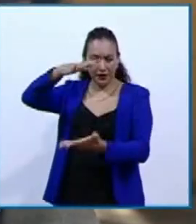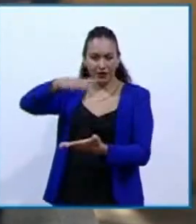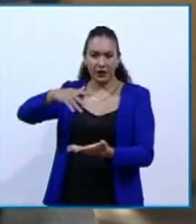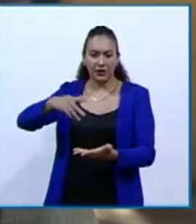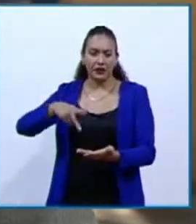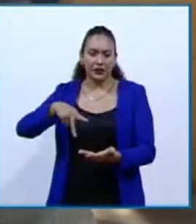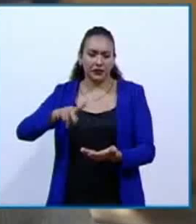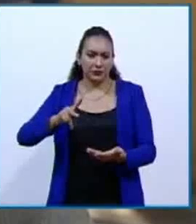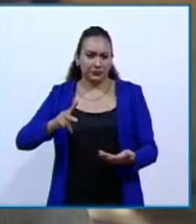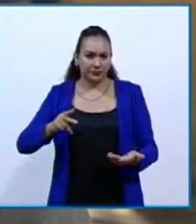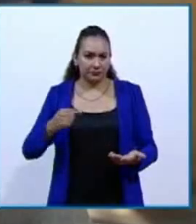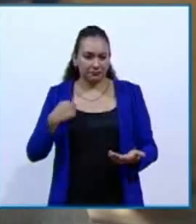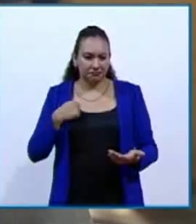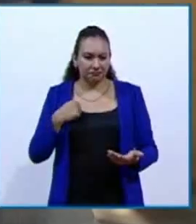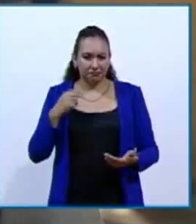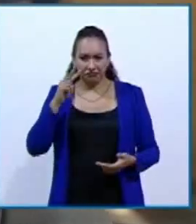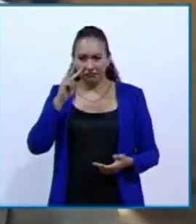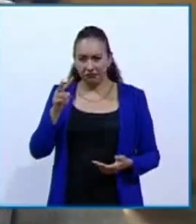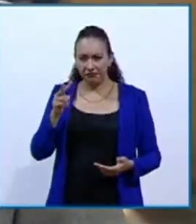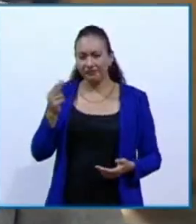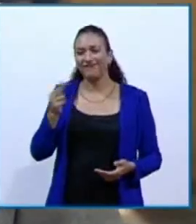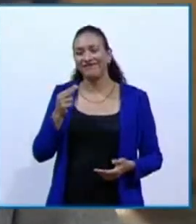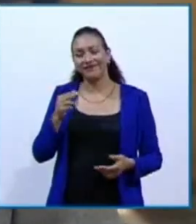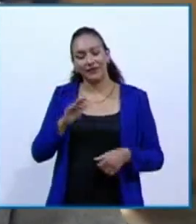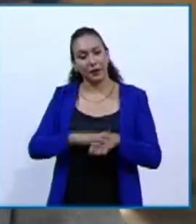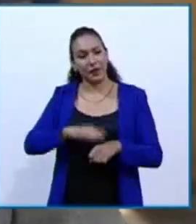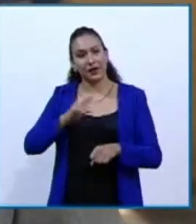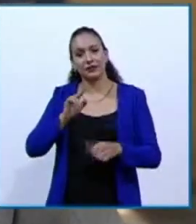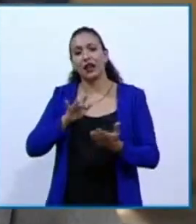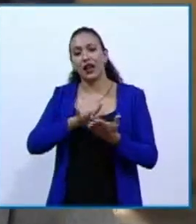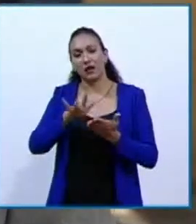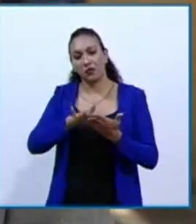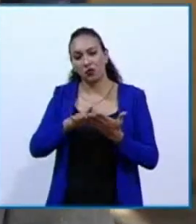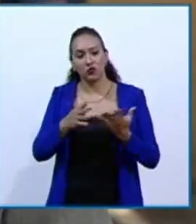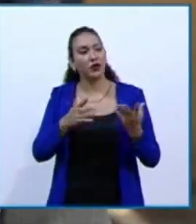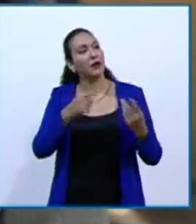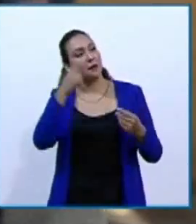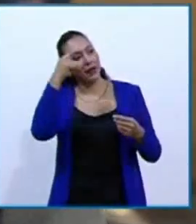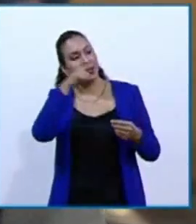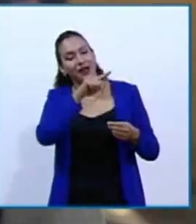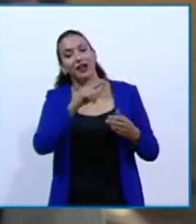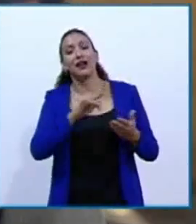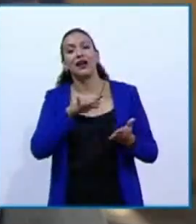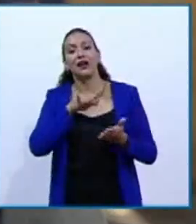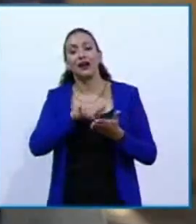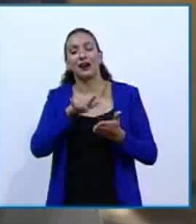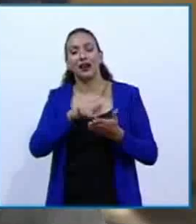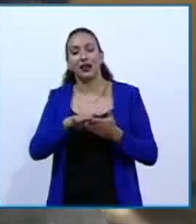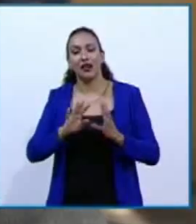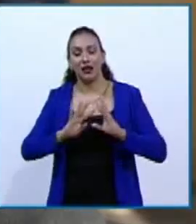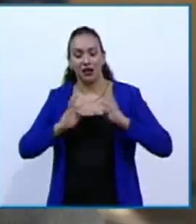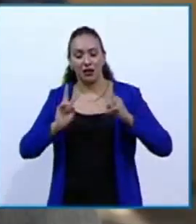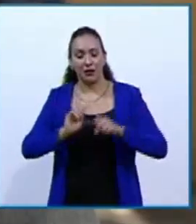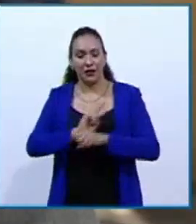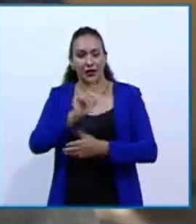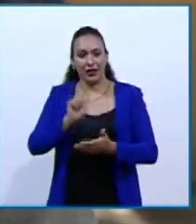que debió de existir apoyo también por parte del Consejo de la Judicatura Federal, puesto